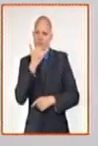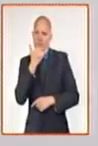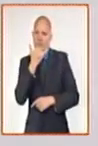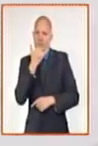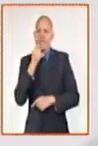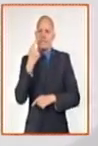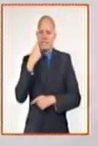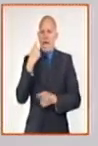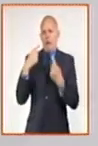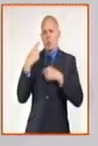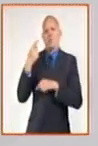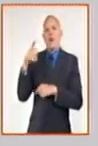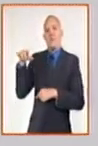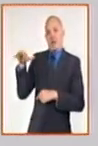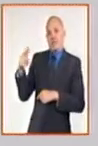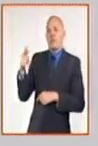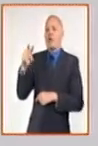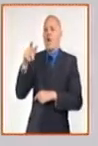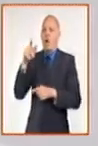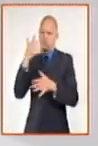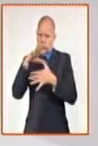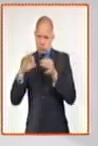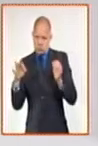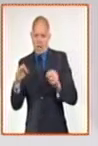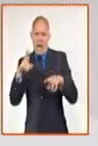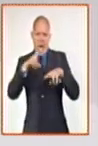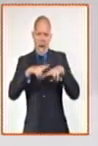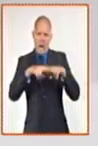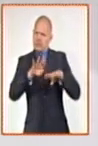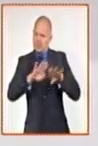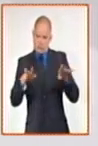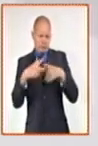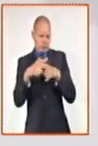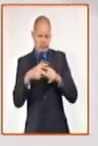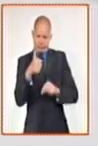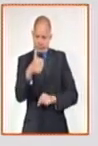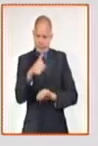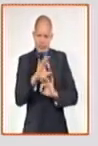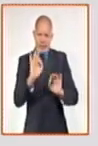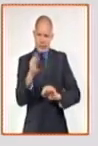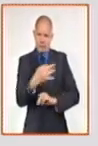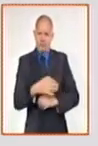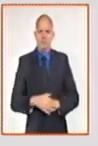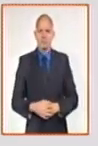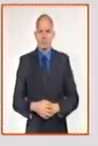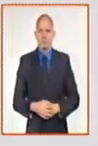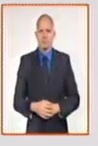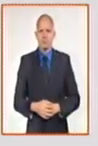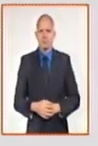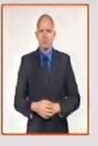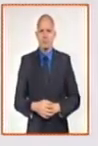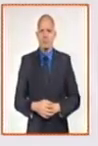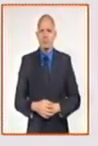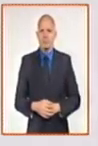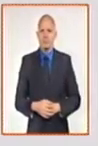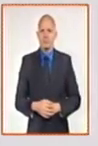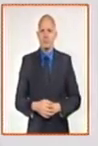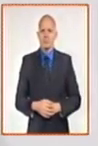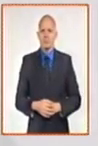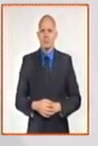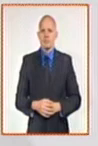Artemisa, ya la provincia de La Habana, que tuvo un nivel de afectación también en las redes de 33.000 volt, ya fue recuperada en lo